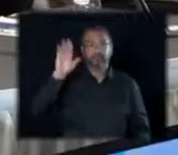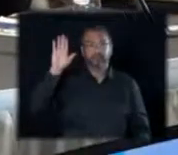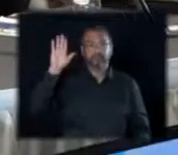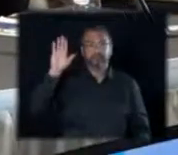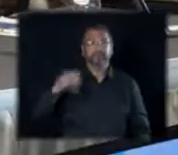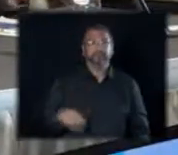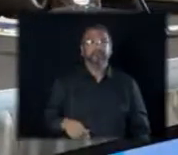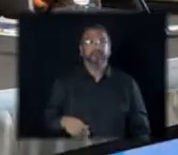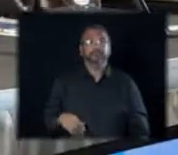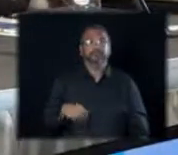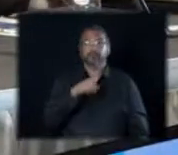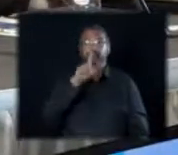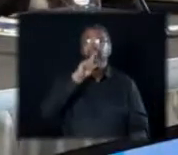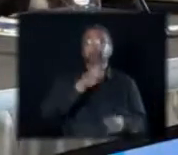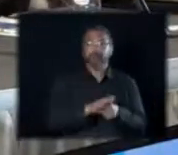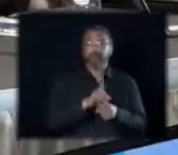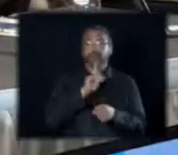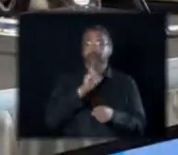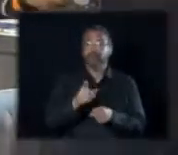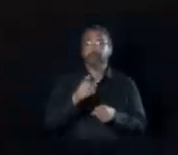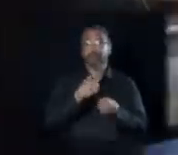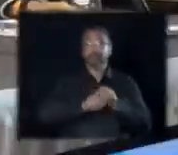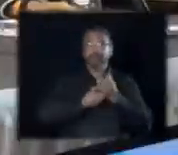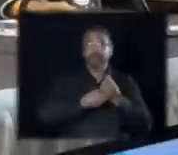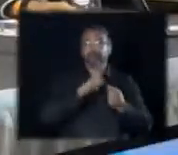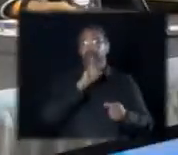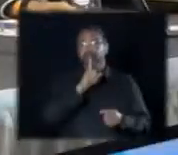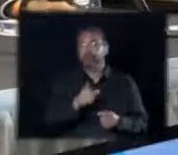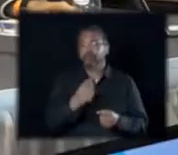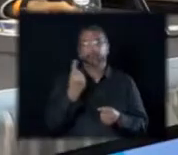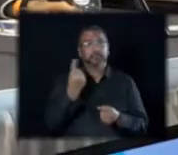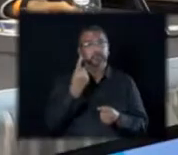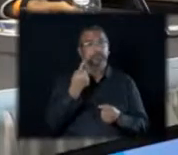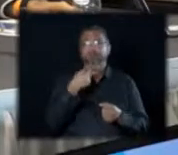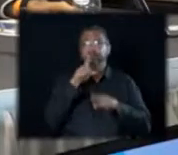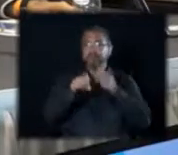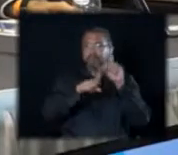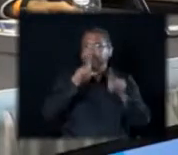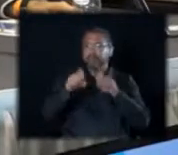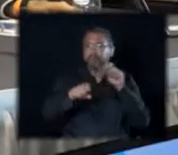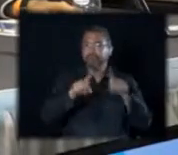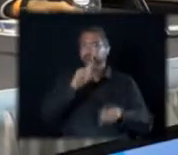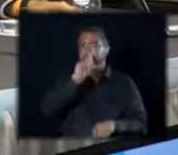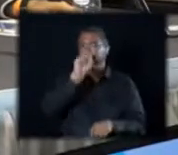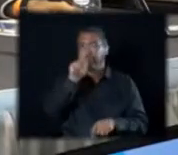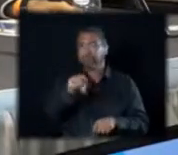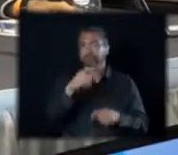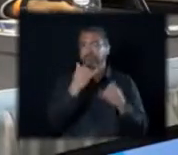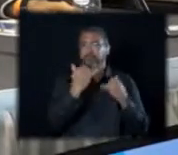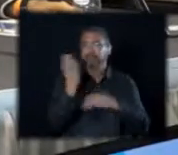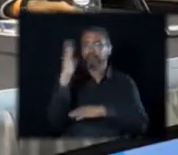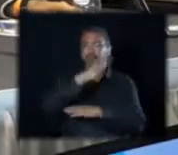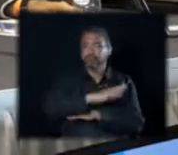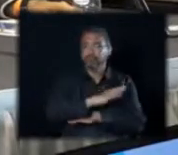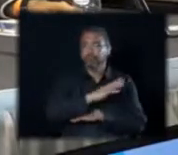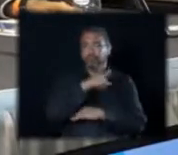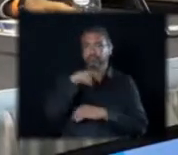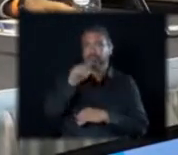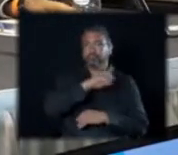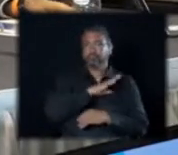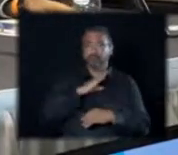Por favor, levante su mano derecha. Juran solemnemente contestar con la verdad y solamente la verdad a las preguntas que se le hagan